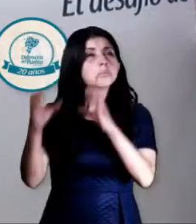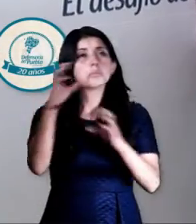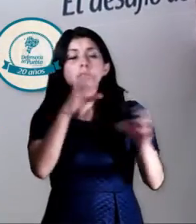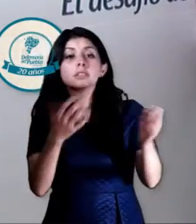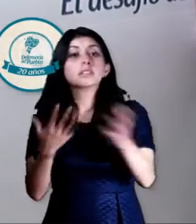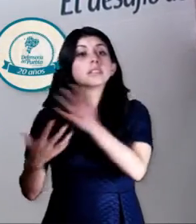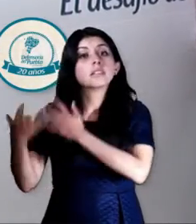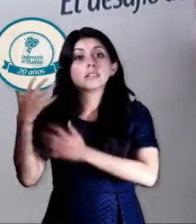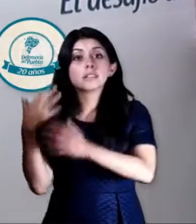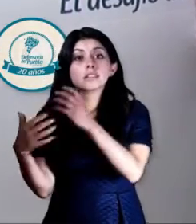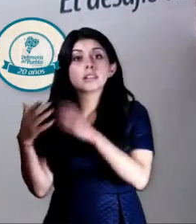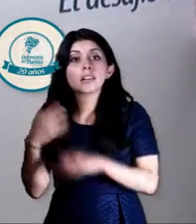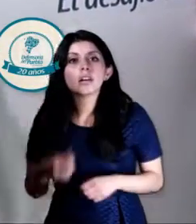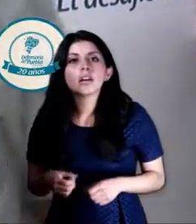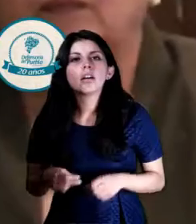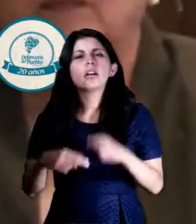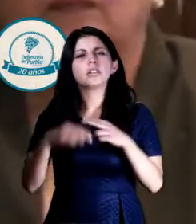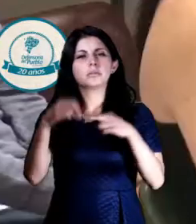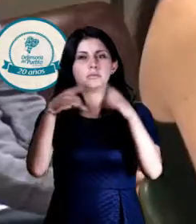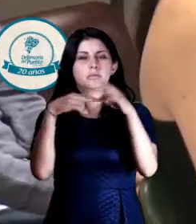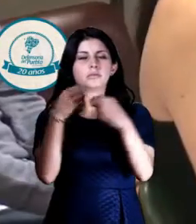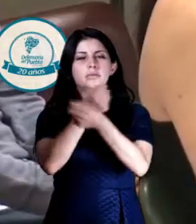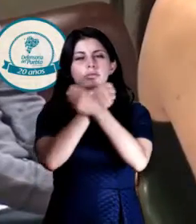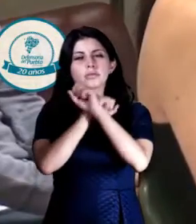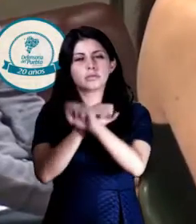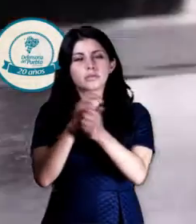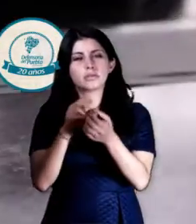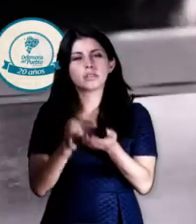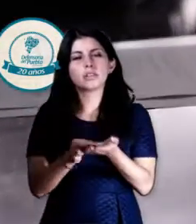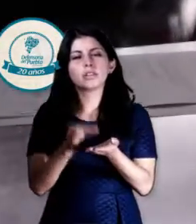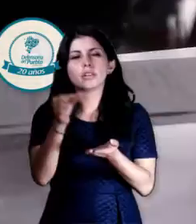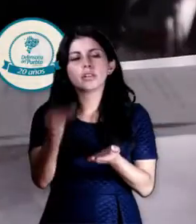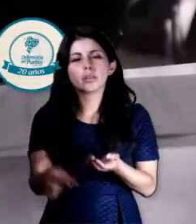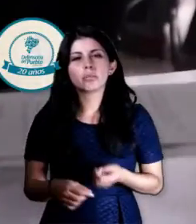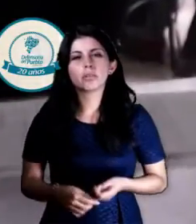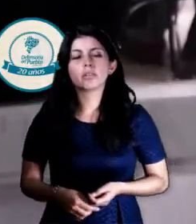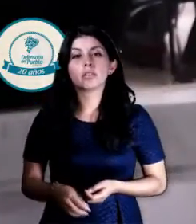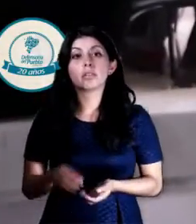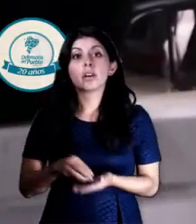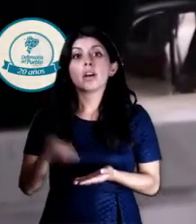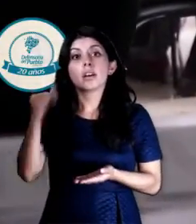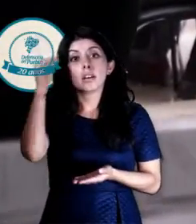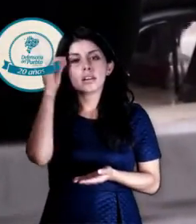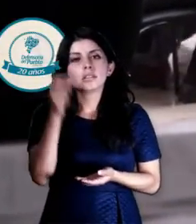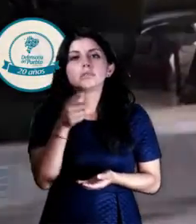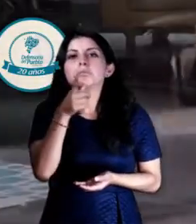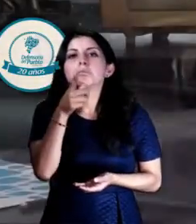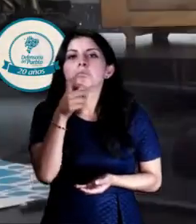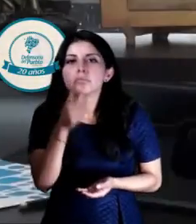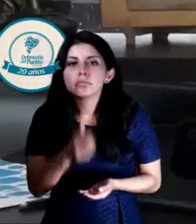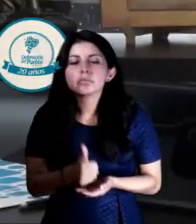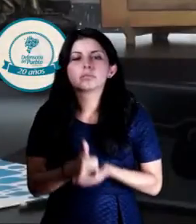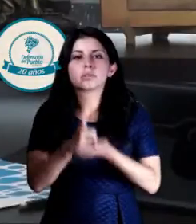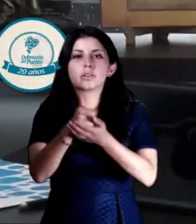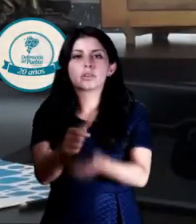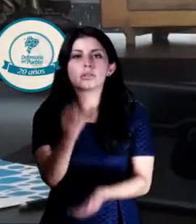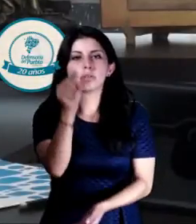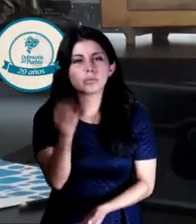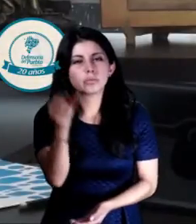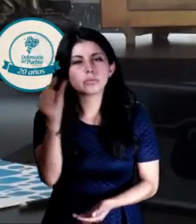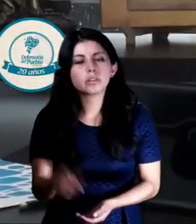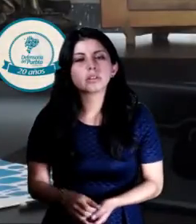derechos humanos apostaron a la reconstrucción histórica y buscaron en ella los antecedentes de lo que hoy es la Defensoría del